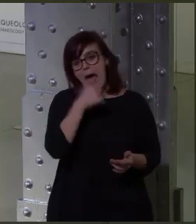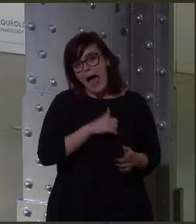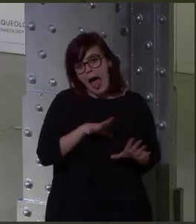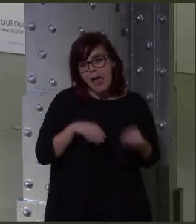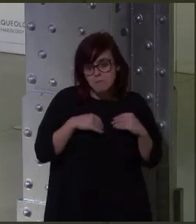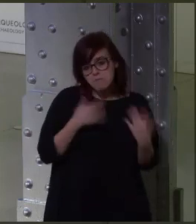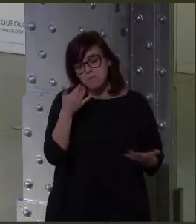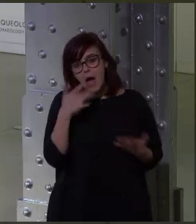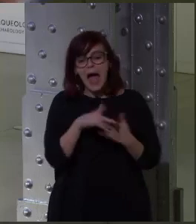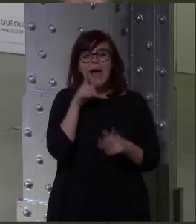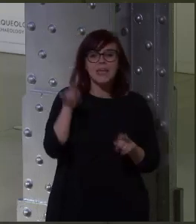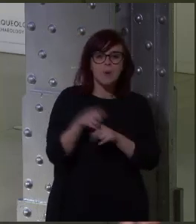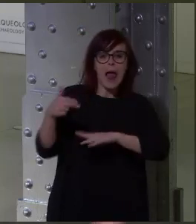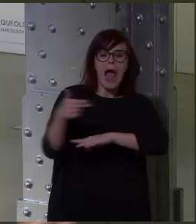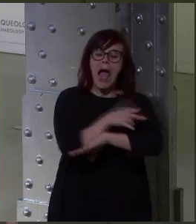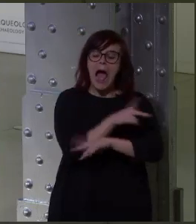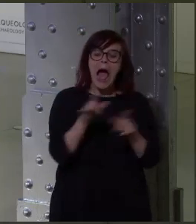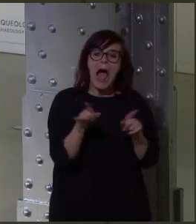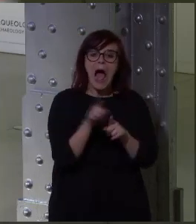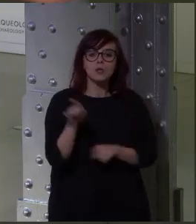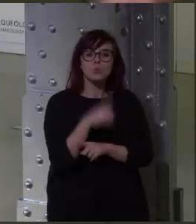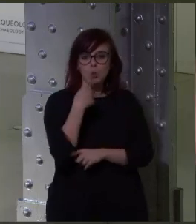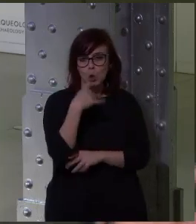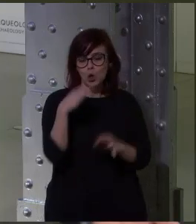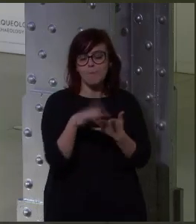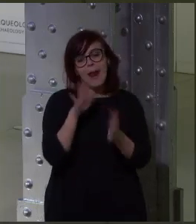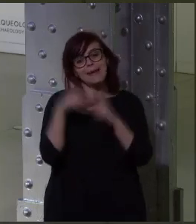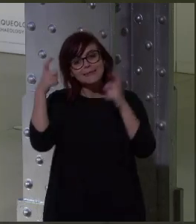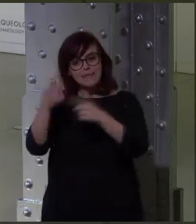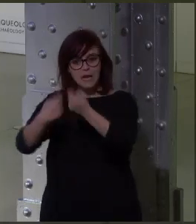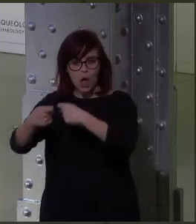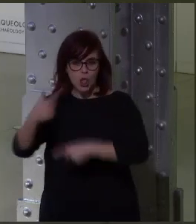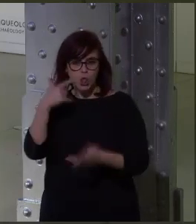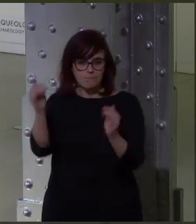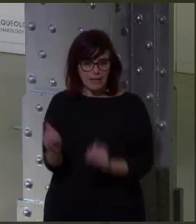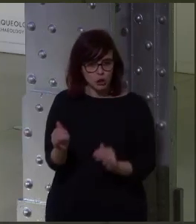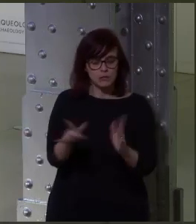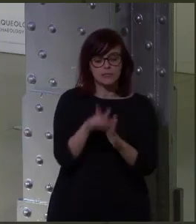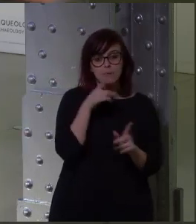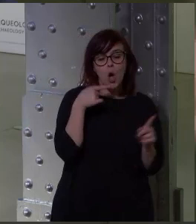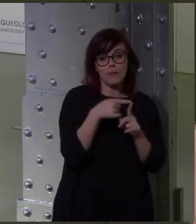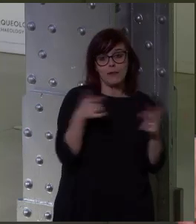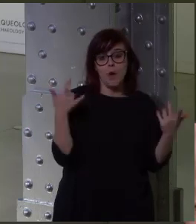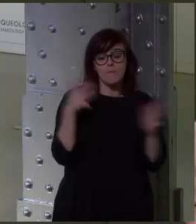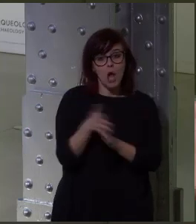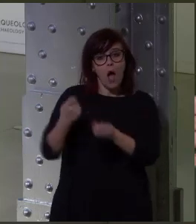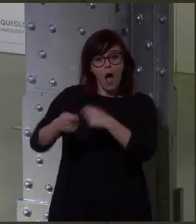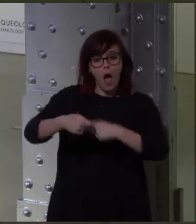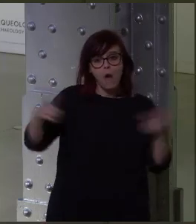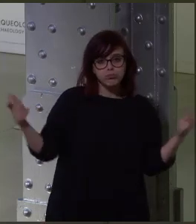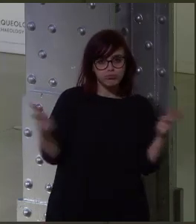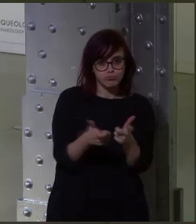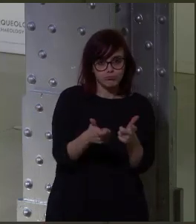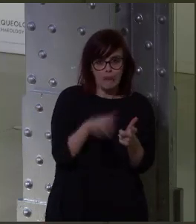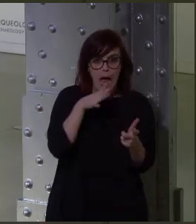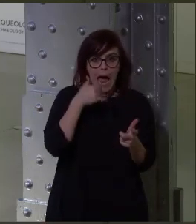aceptables. Con atún rojo también, no a la extinción comercial, pero llevamos hasta la crisis total y